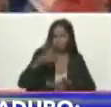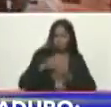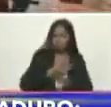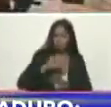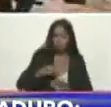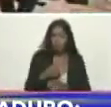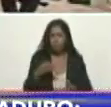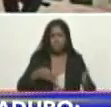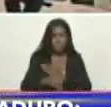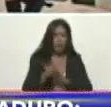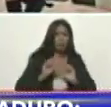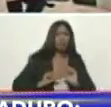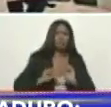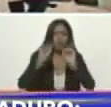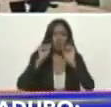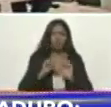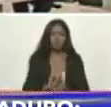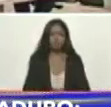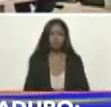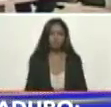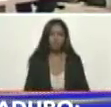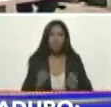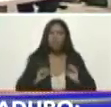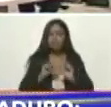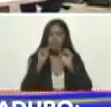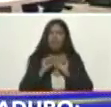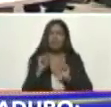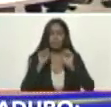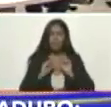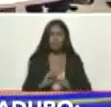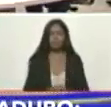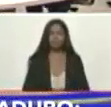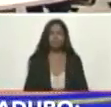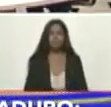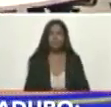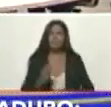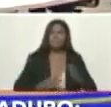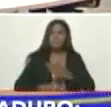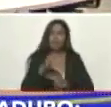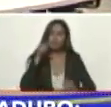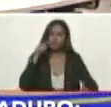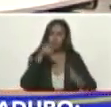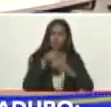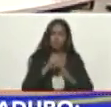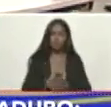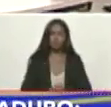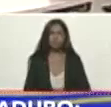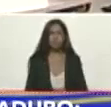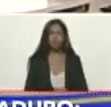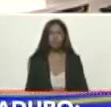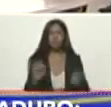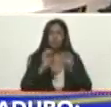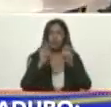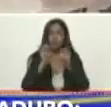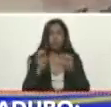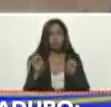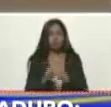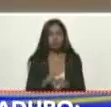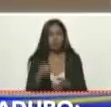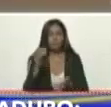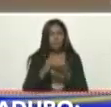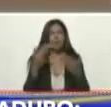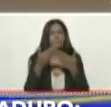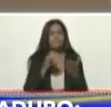Nosotros lo que vamos es para adelante, compadre. Para adelante y más nada. Para adelante es para allá. La educación